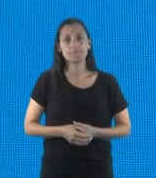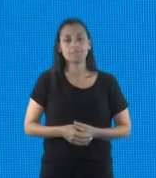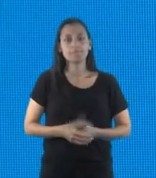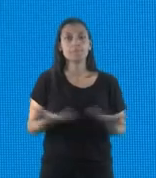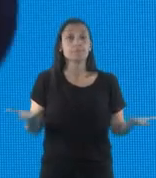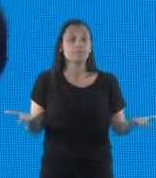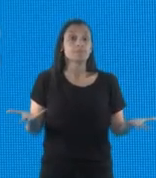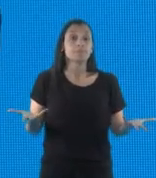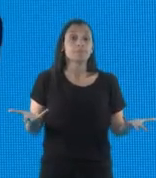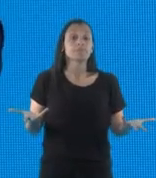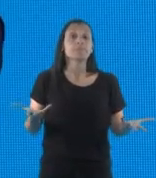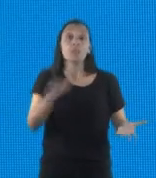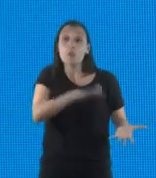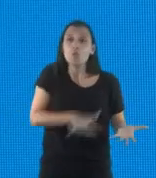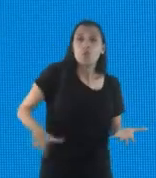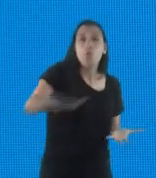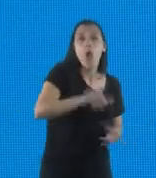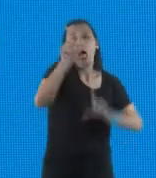en los núcleos húmedos,